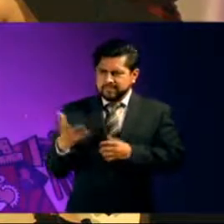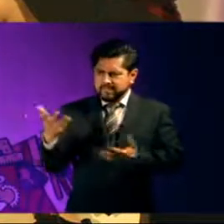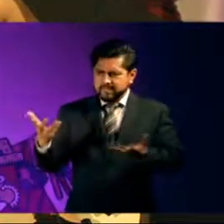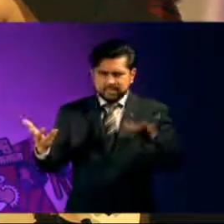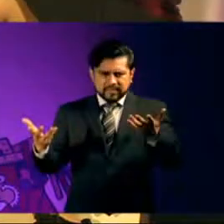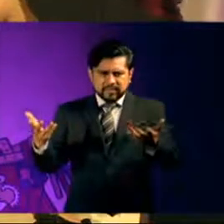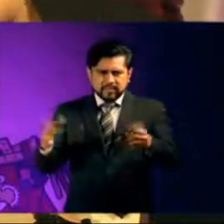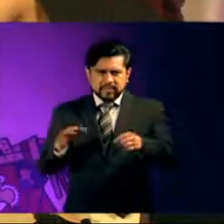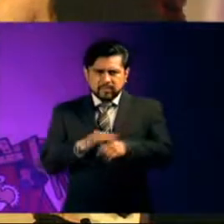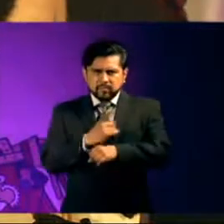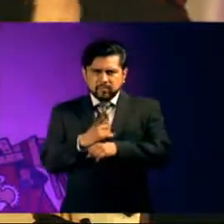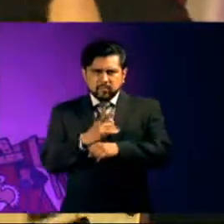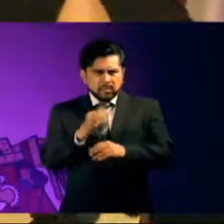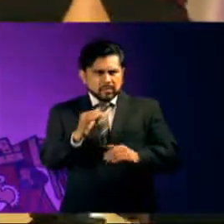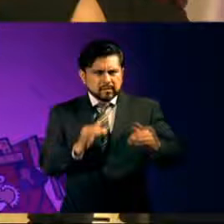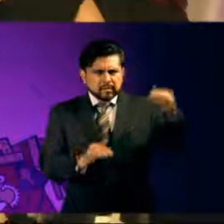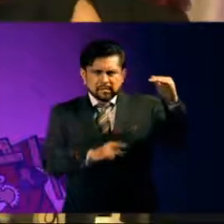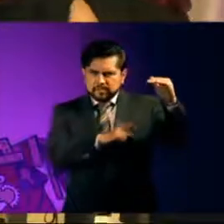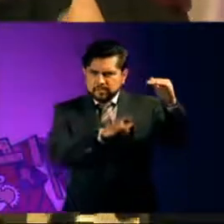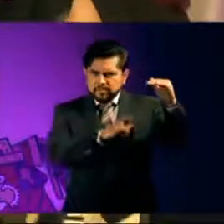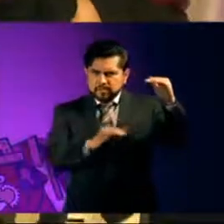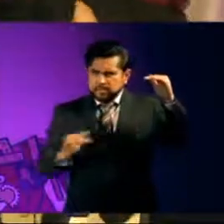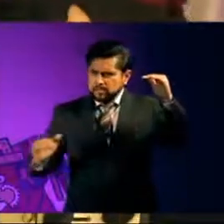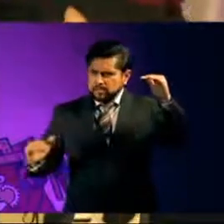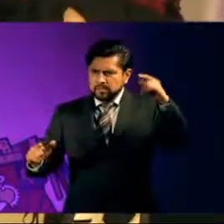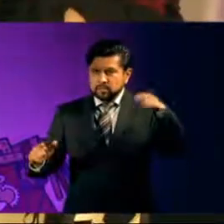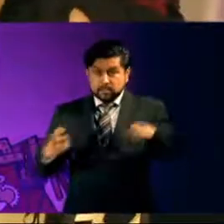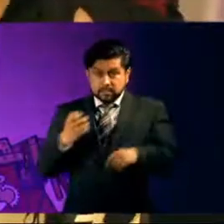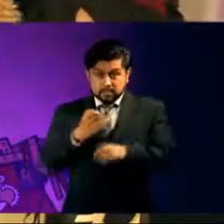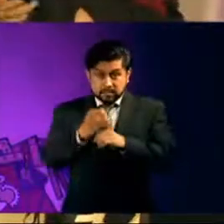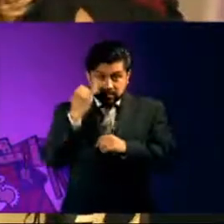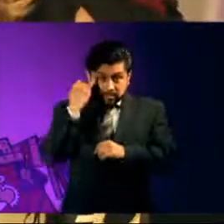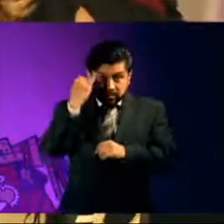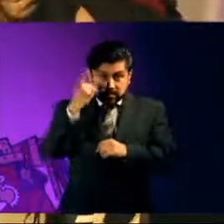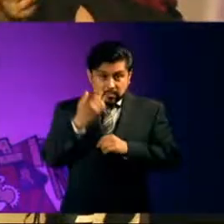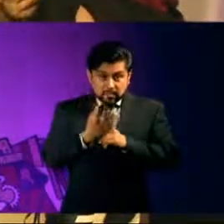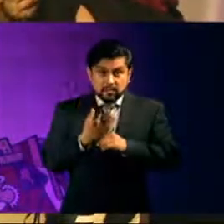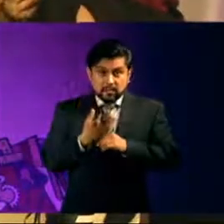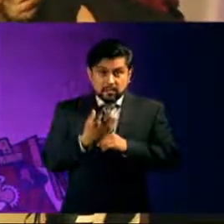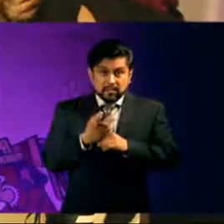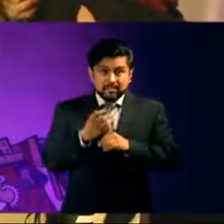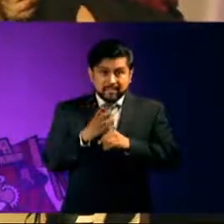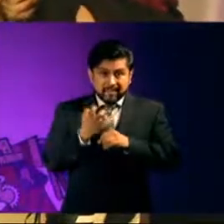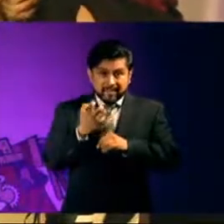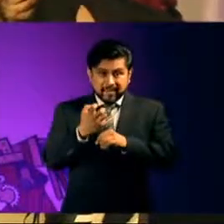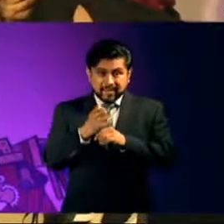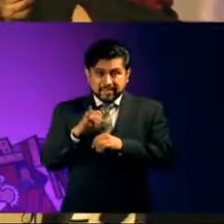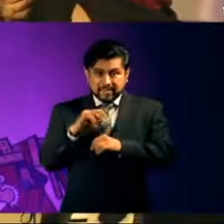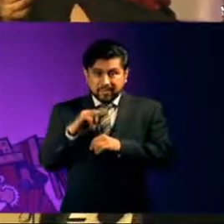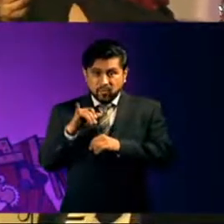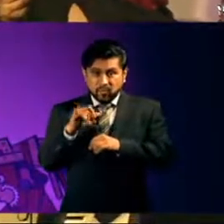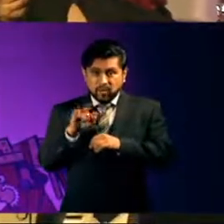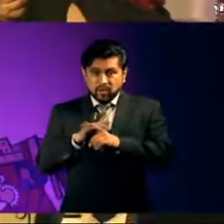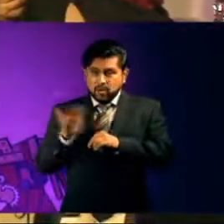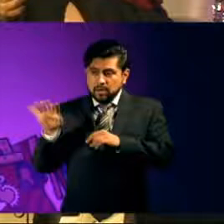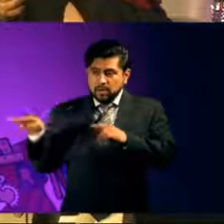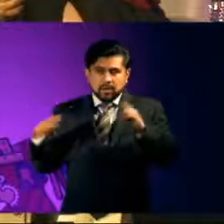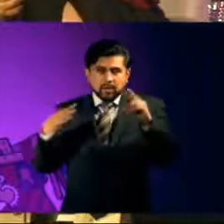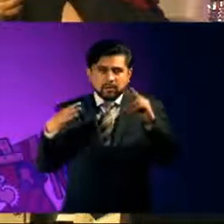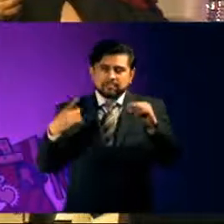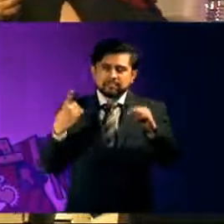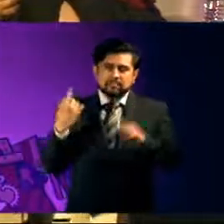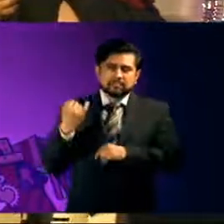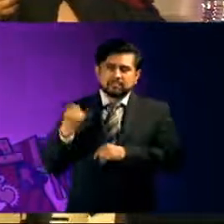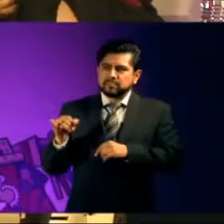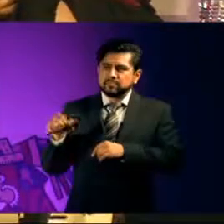esta idea de la superioridad es la que sigue ninguneando a la mayor parte de la población cualquier discurso